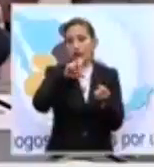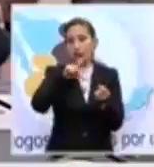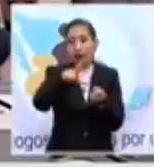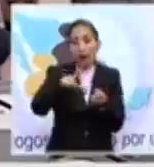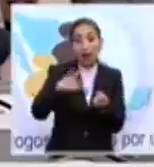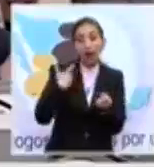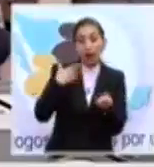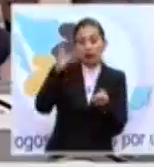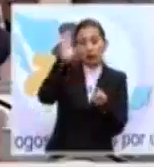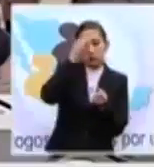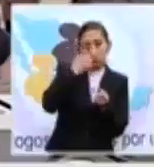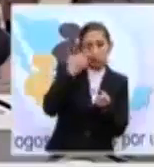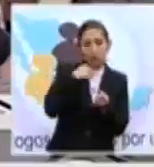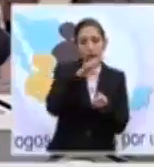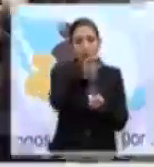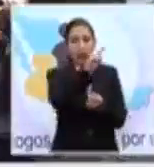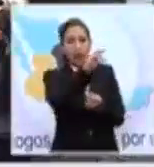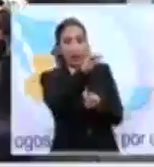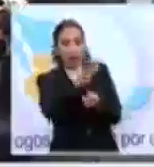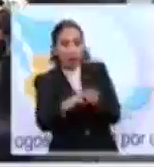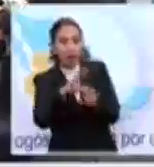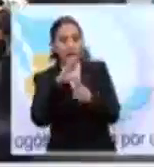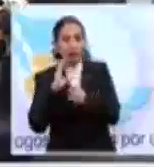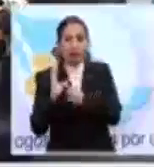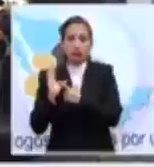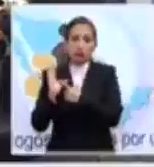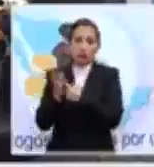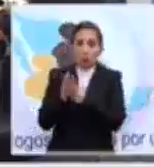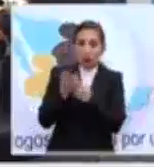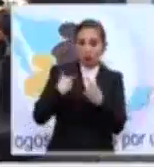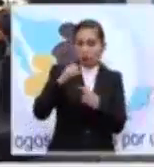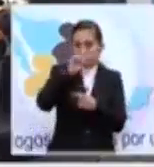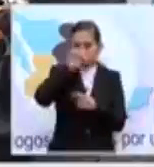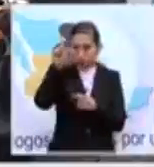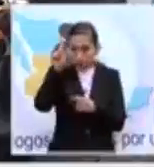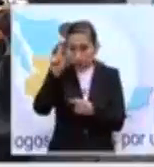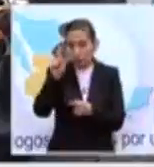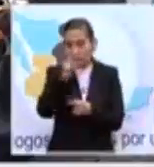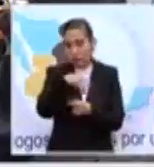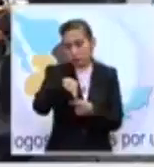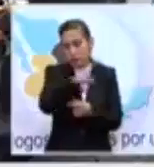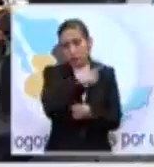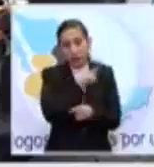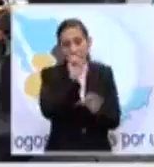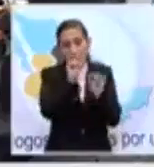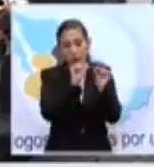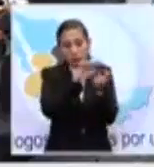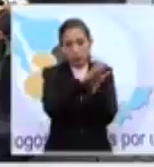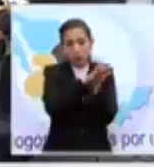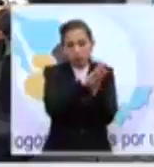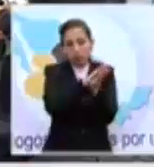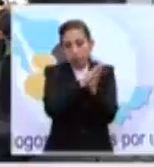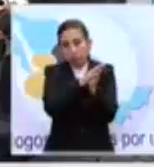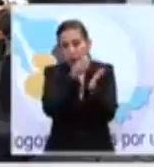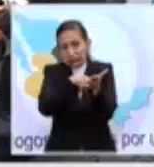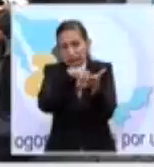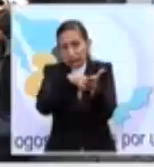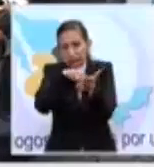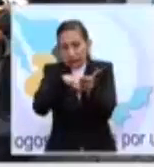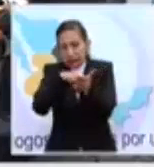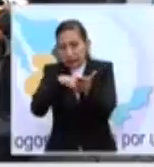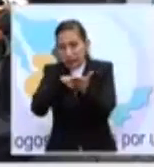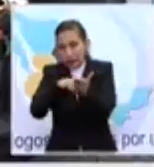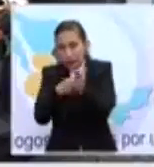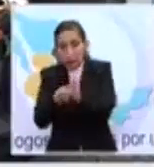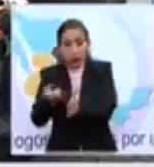de Políticas Públicas, de la academia, del mismo comité de expertos, pues se ha tenido que ir definiendo, y hemos